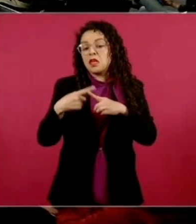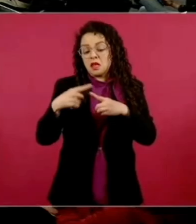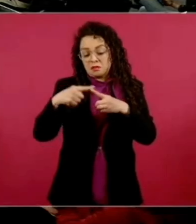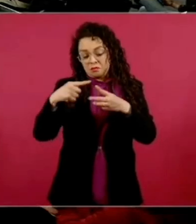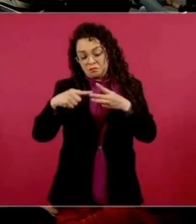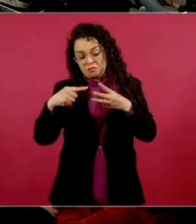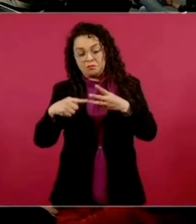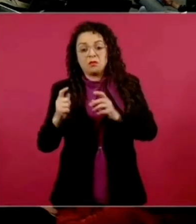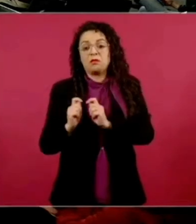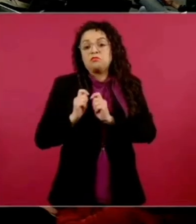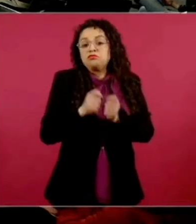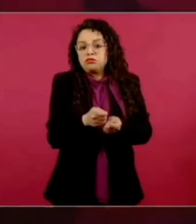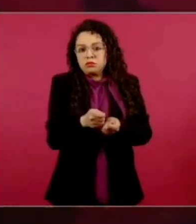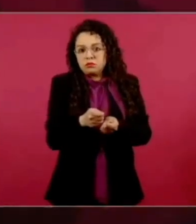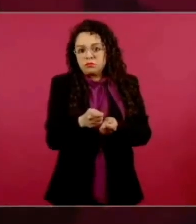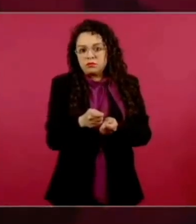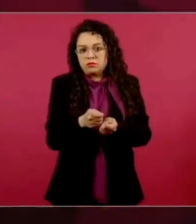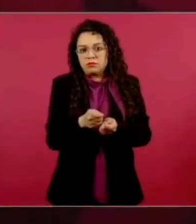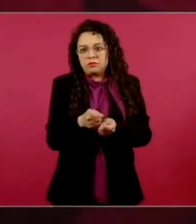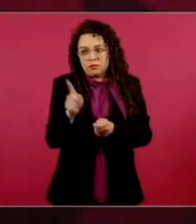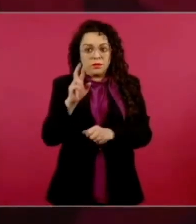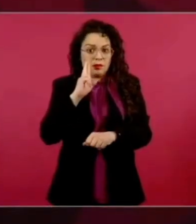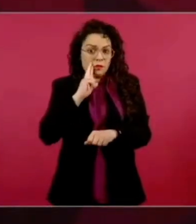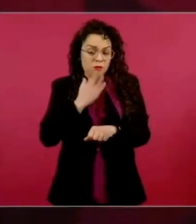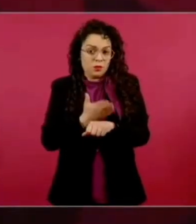que la transparencia